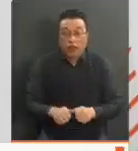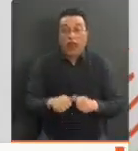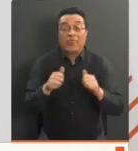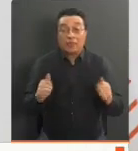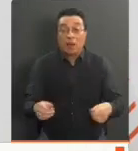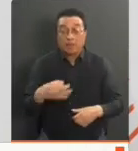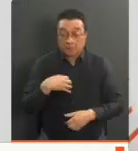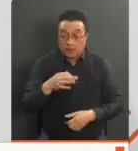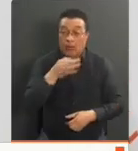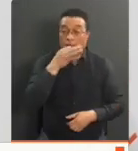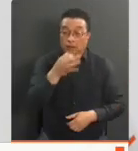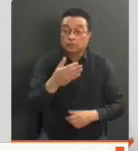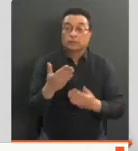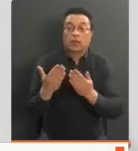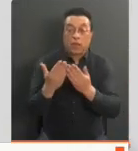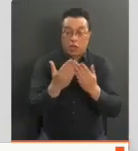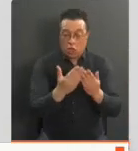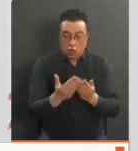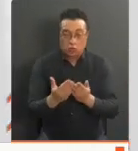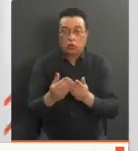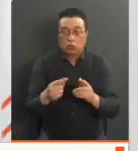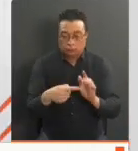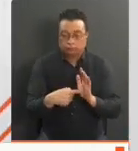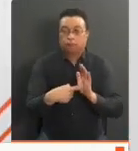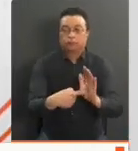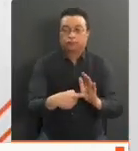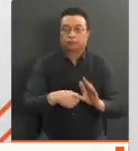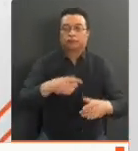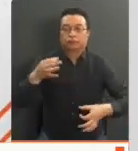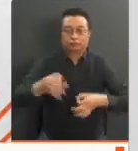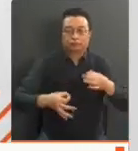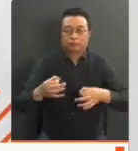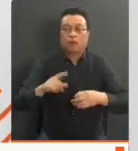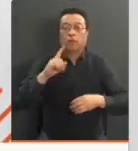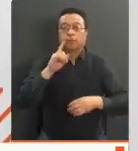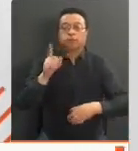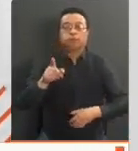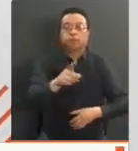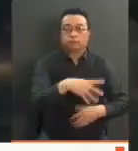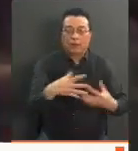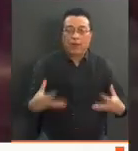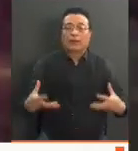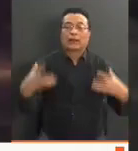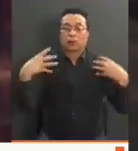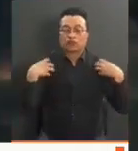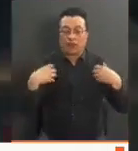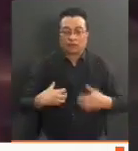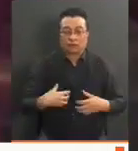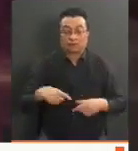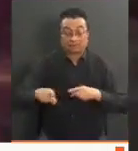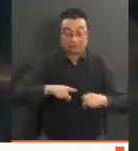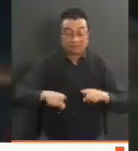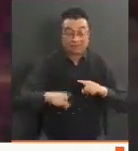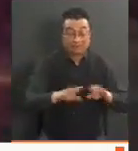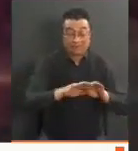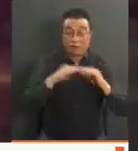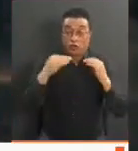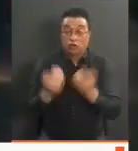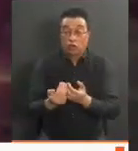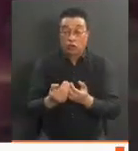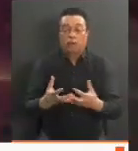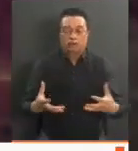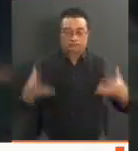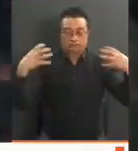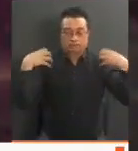anunciaron que estudian presentar acciones judiciales contra quienes resulten responsables. Las diligencias del caso quedaron a cargo